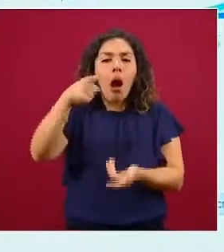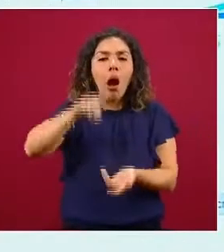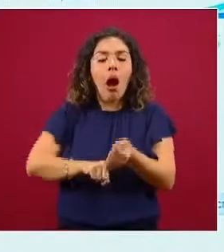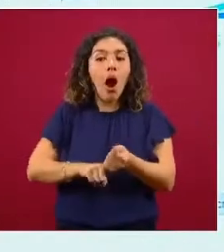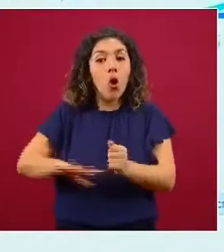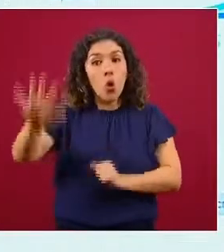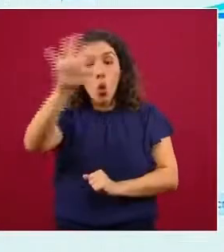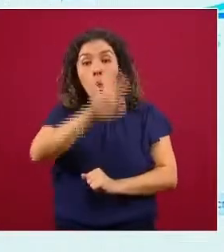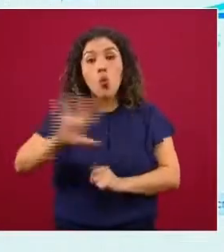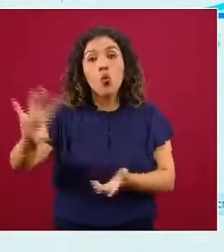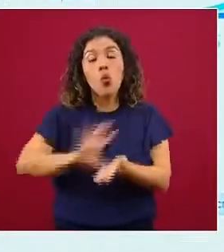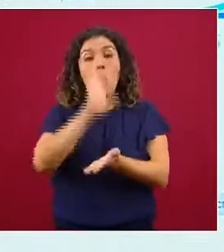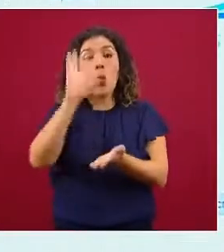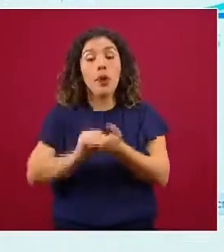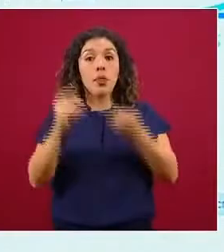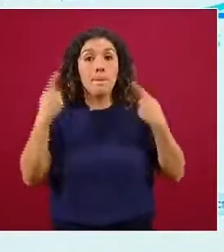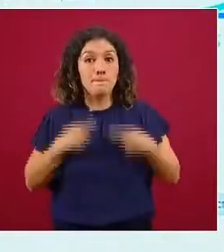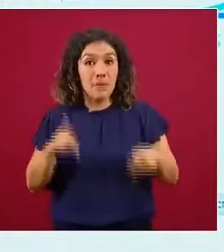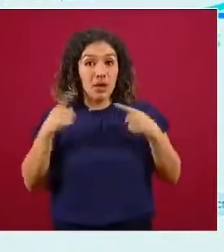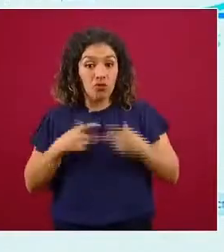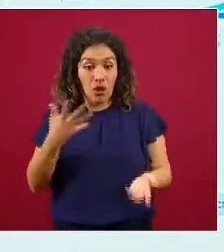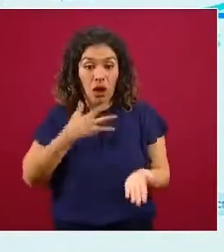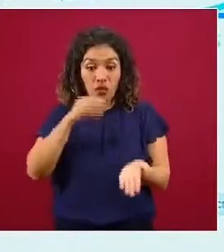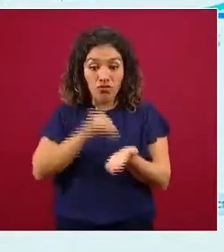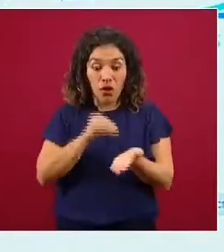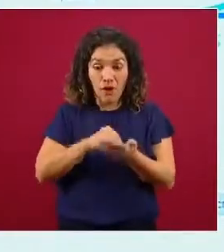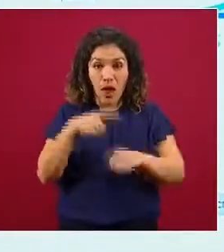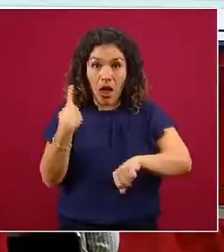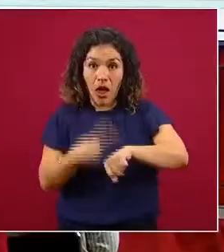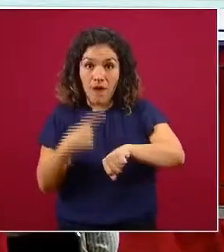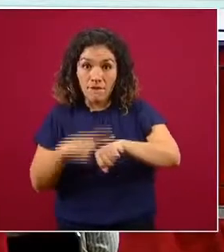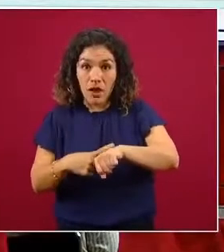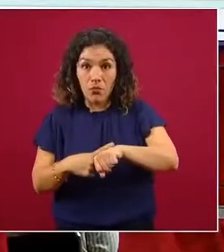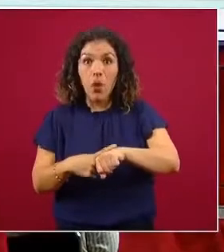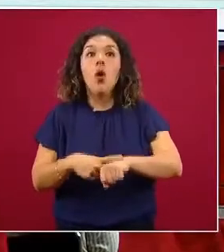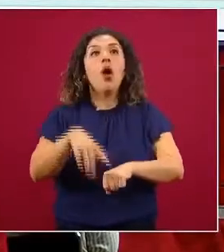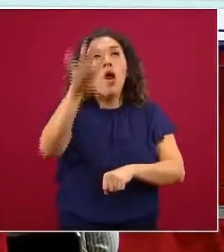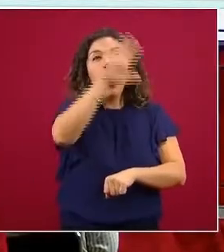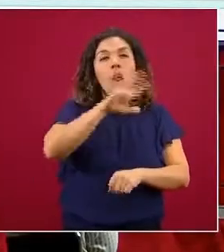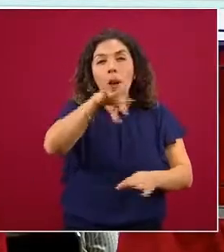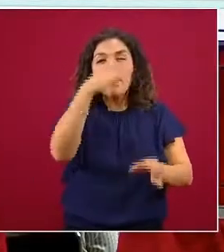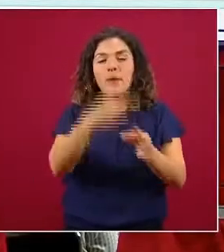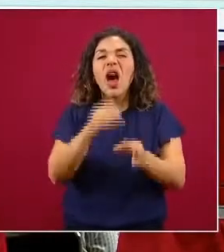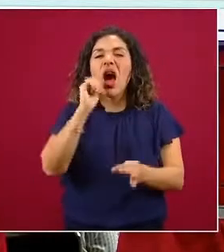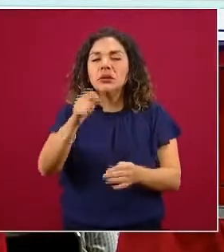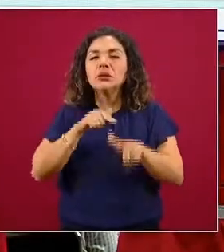del total de personas que hasta el momento han enfermado, sigue siendo del 12%.